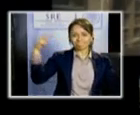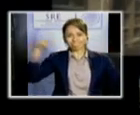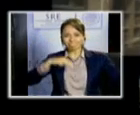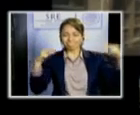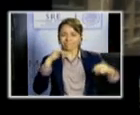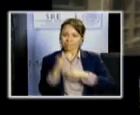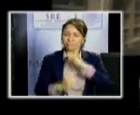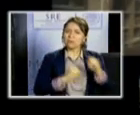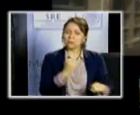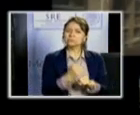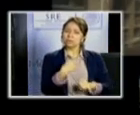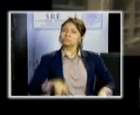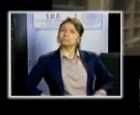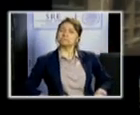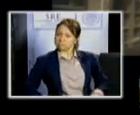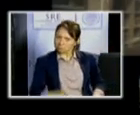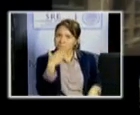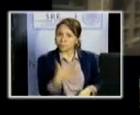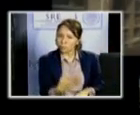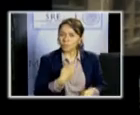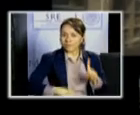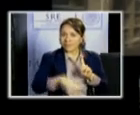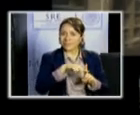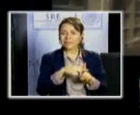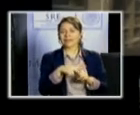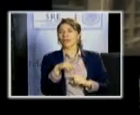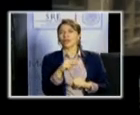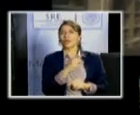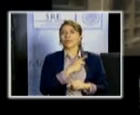no hay que cejar, se trata de un cambio generacional.